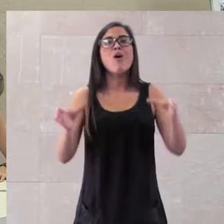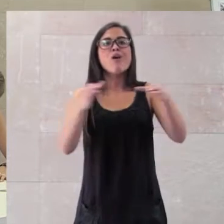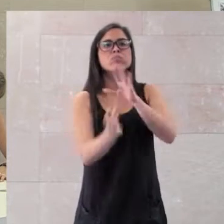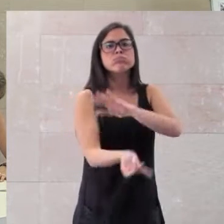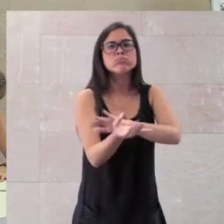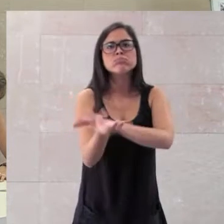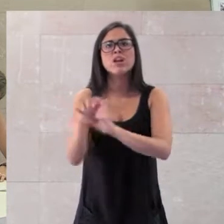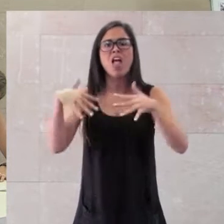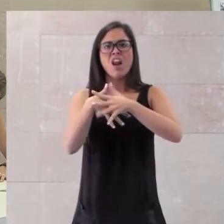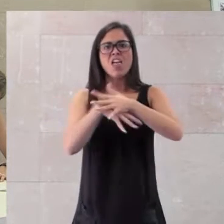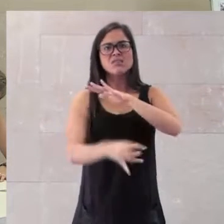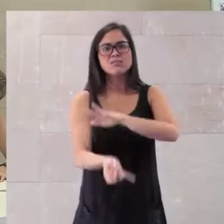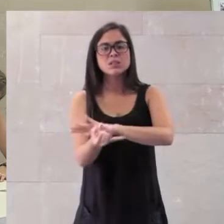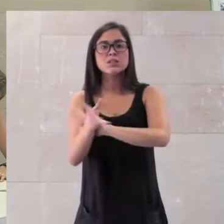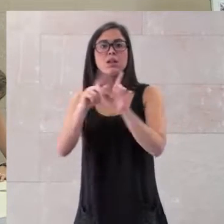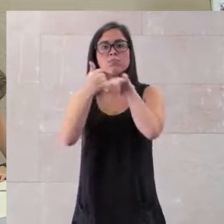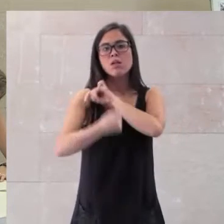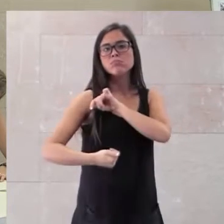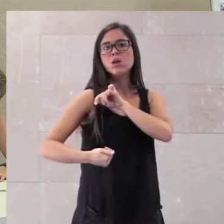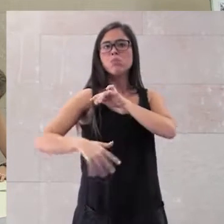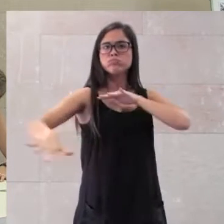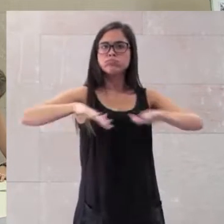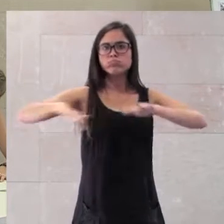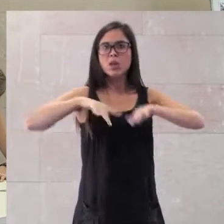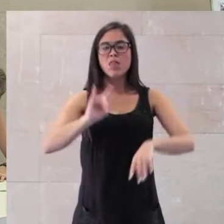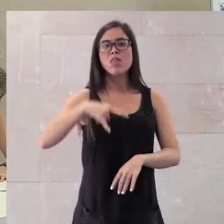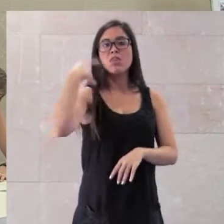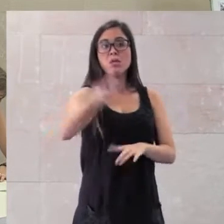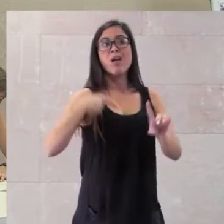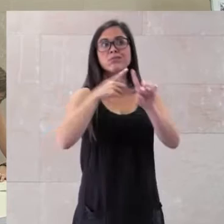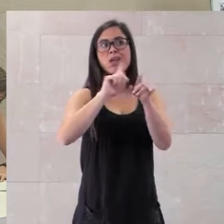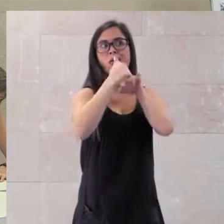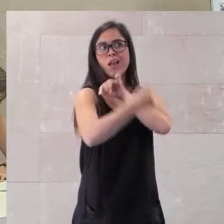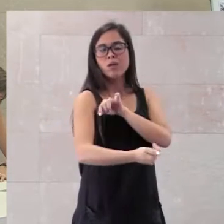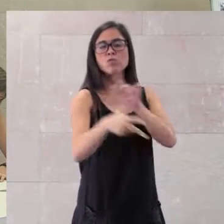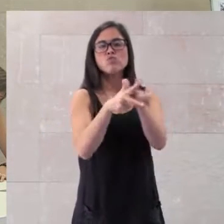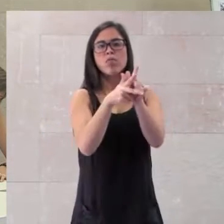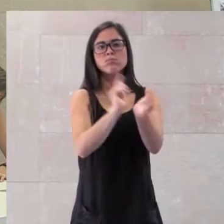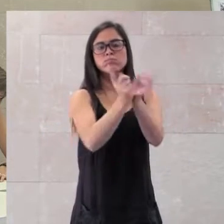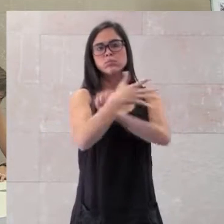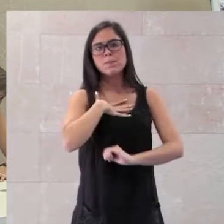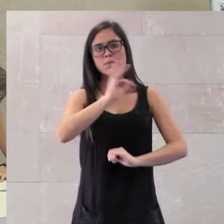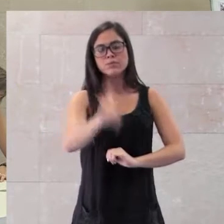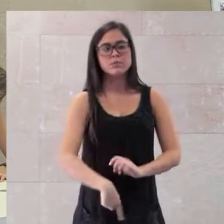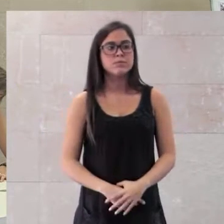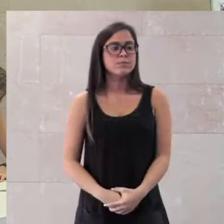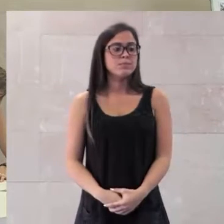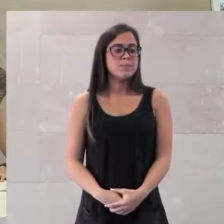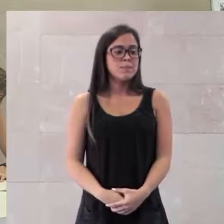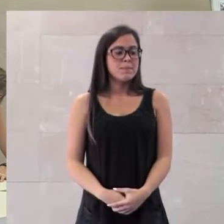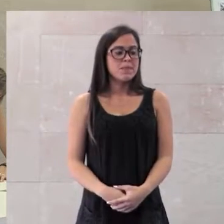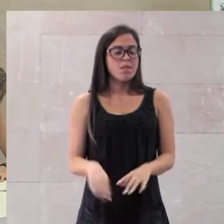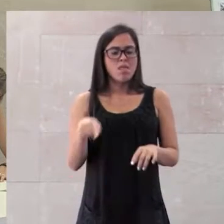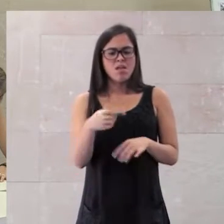colectivos, redes, que haya cada vez más ebullición para transformar la sociedad, ¿no? Bueno, esto está dicho de una